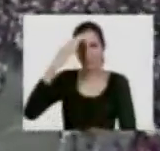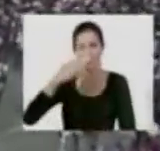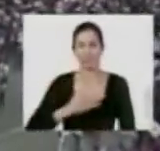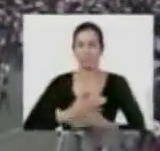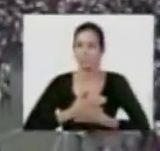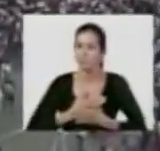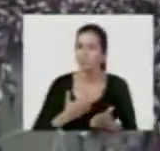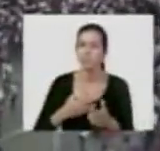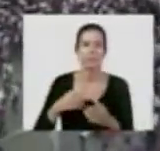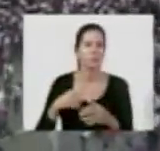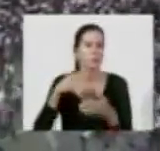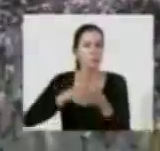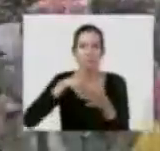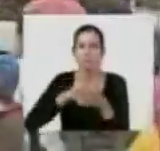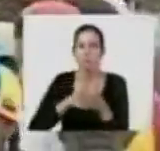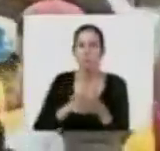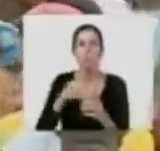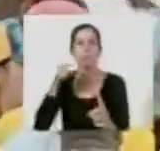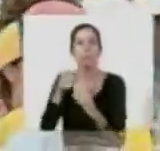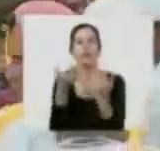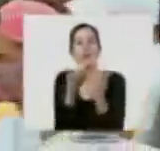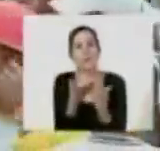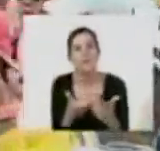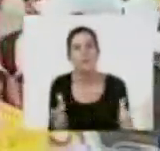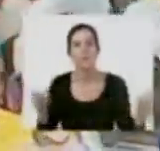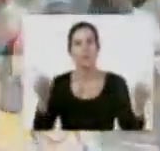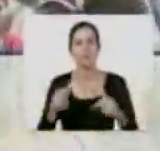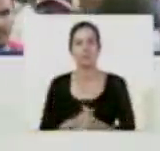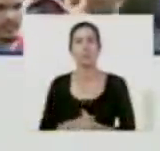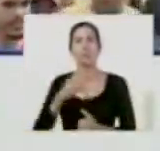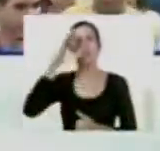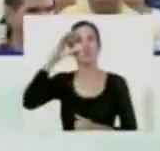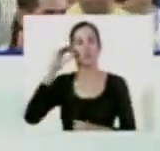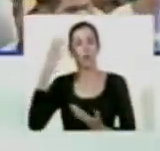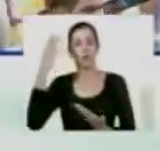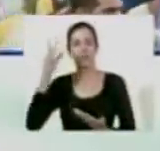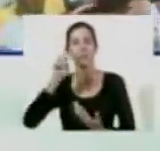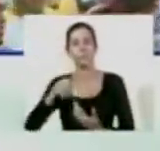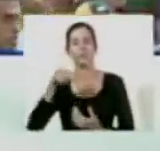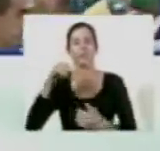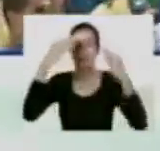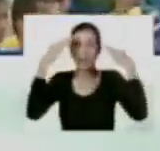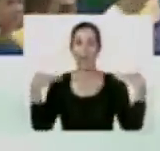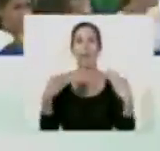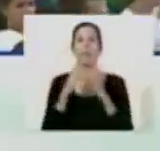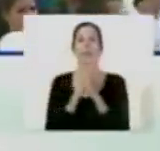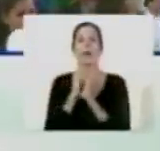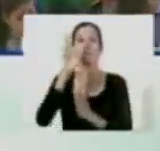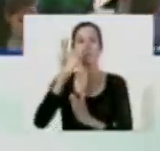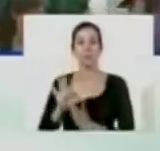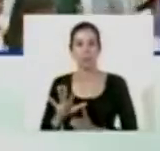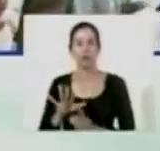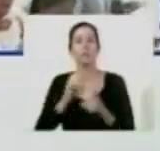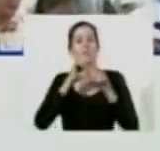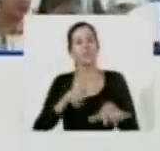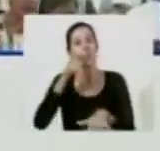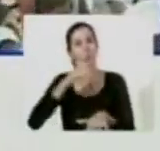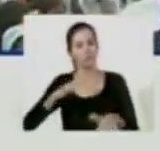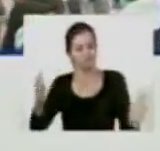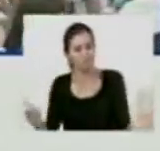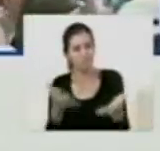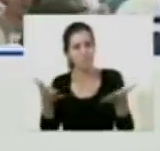este tiempo histórico. Que Dios Divina Pastora bendiga a nuestro ejército, que Dios Divina Pastora dignifique a